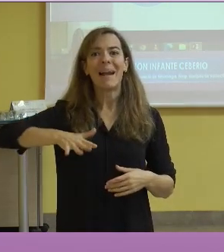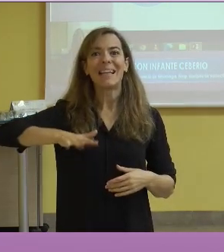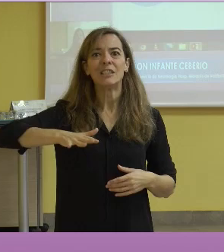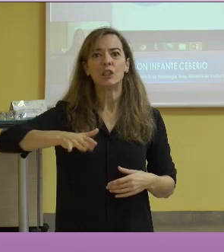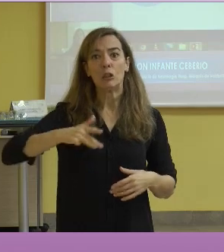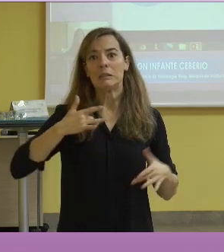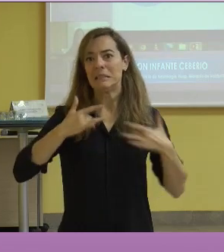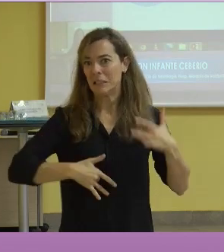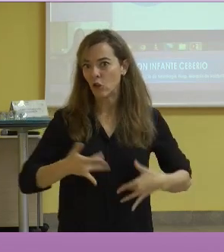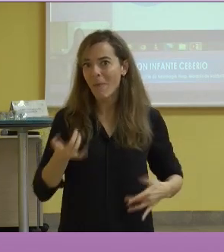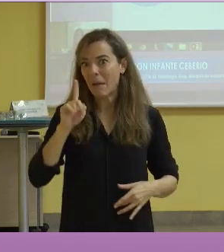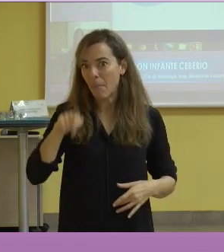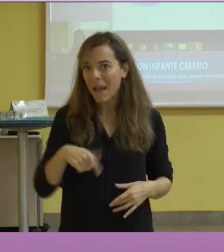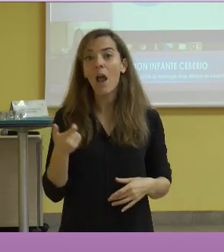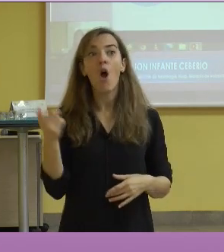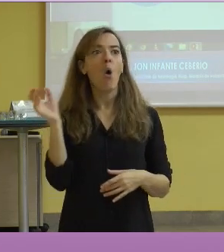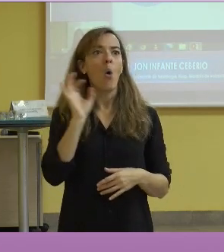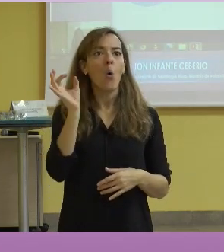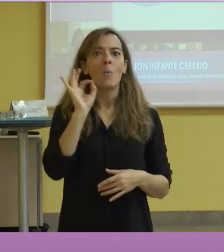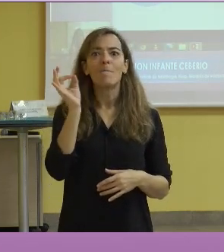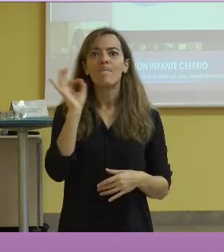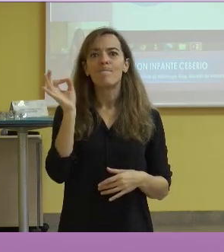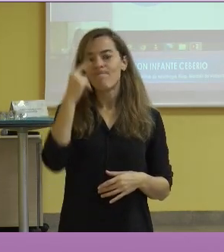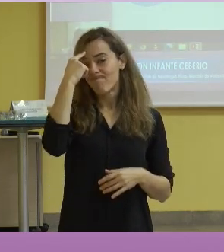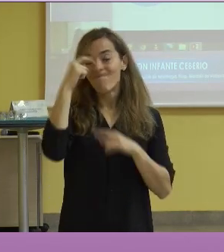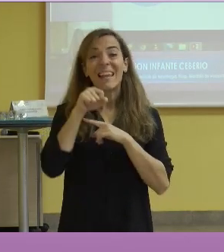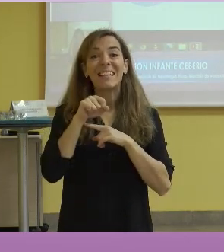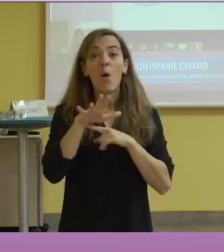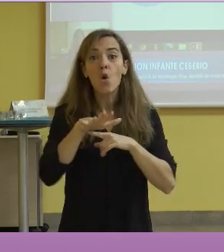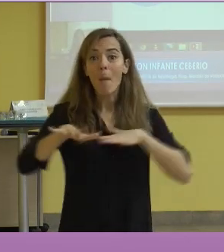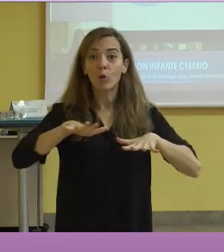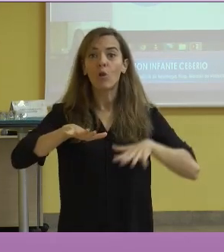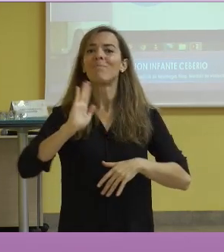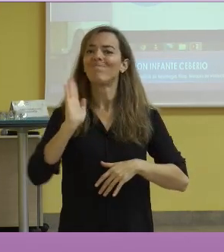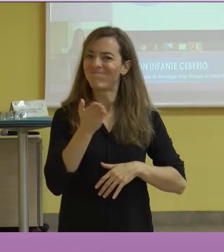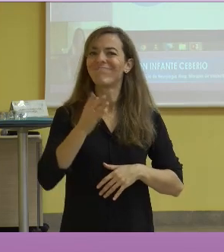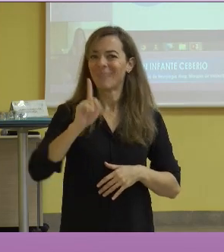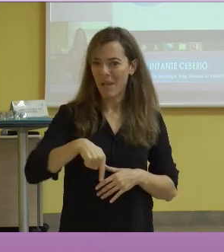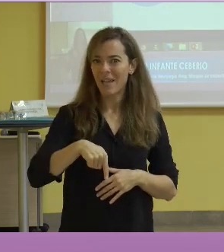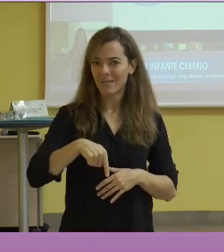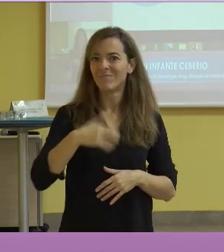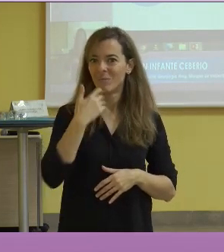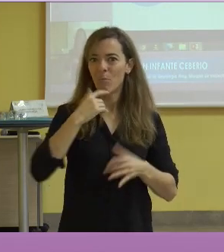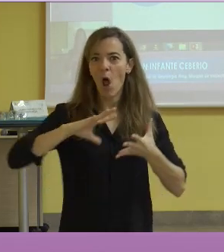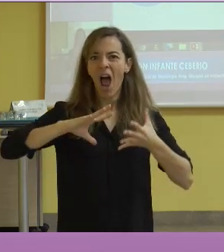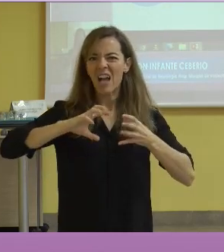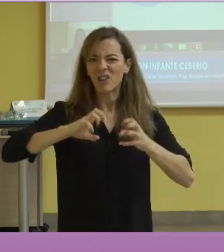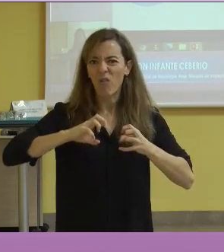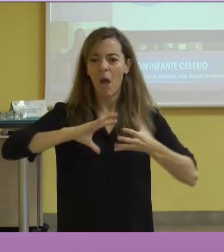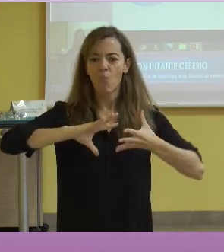ataxia, pueden tener afectación de las neuronas motoras, producir atrofia muscular y